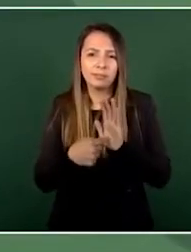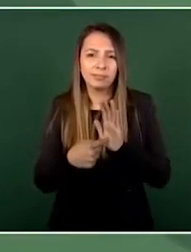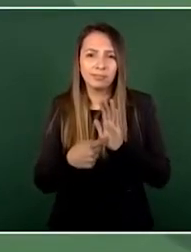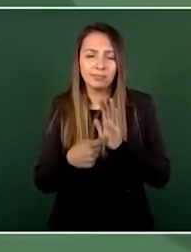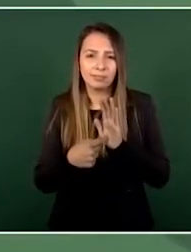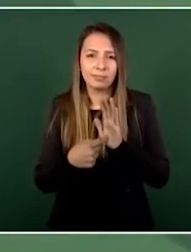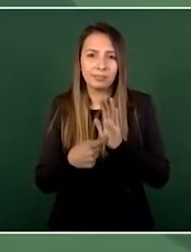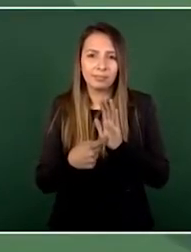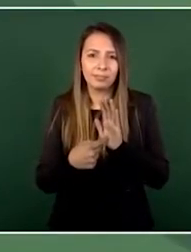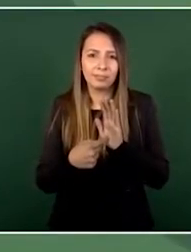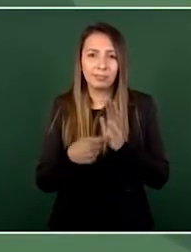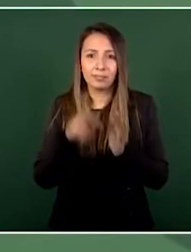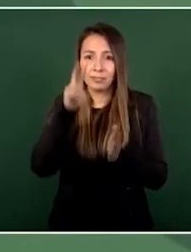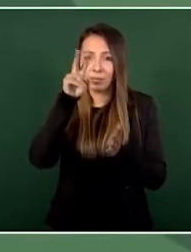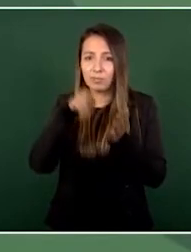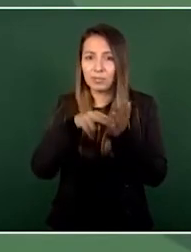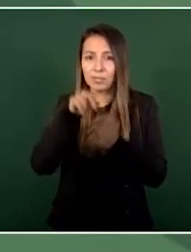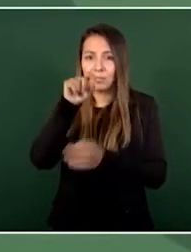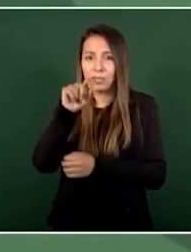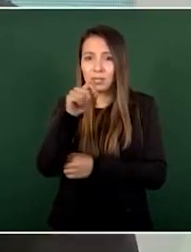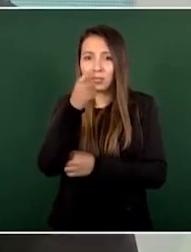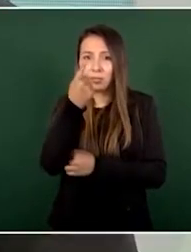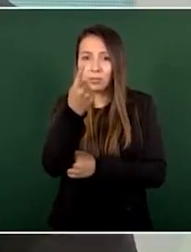que recibió en el 2021